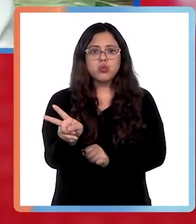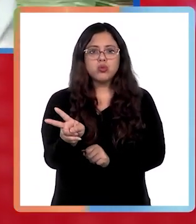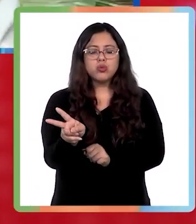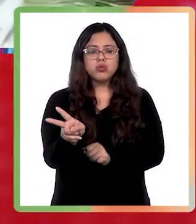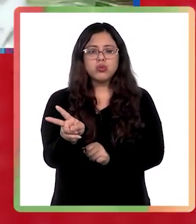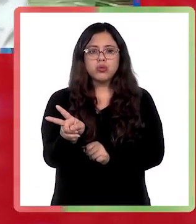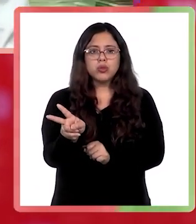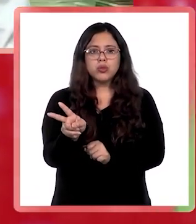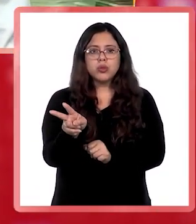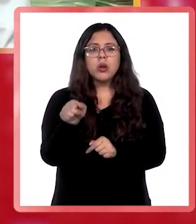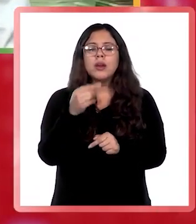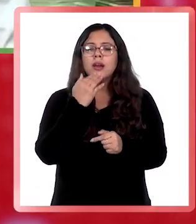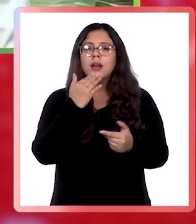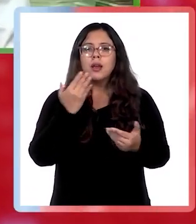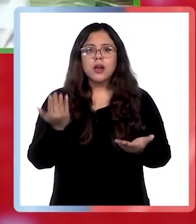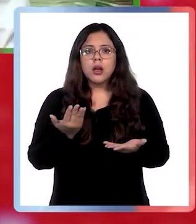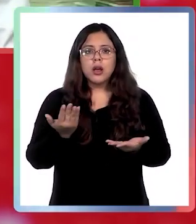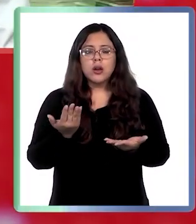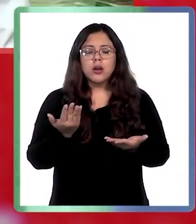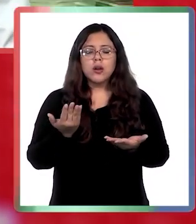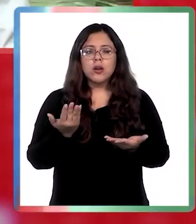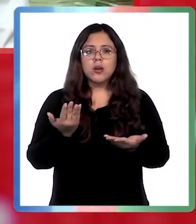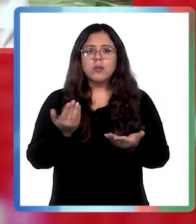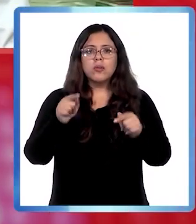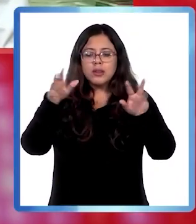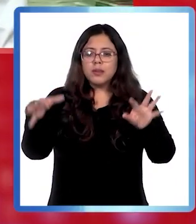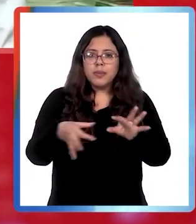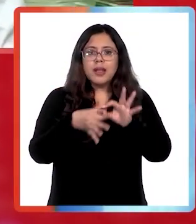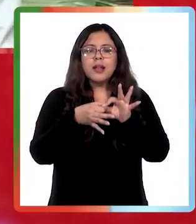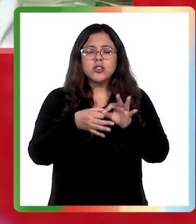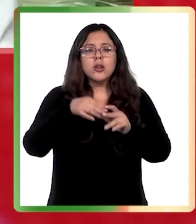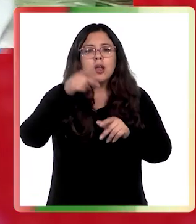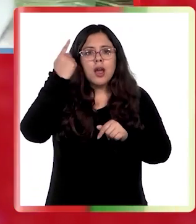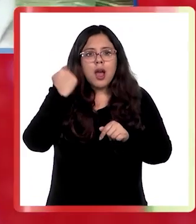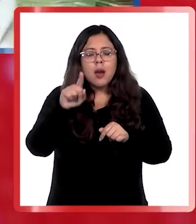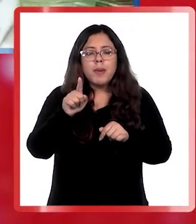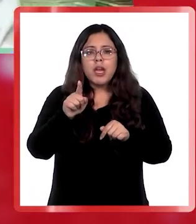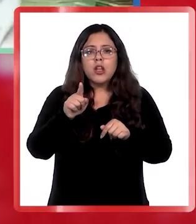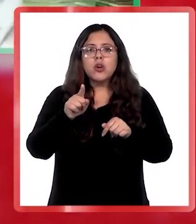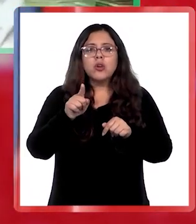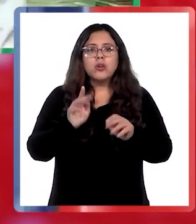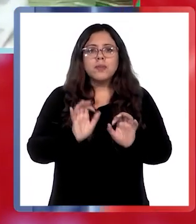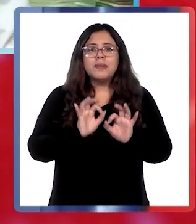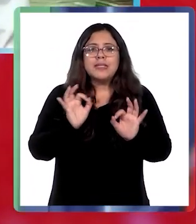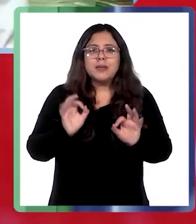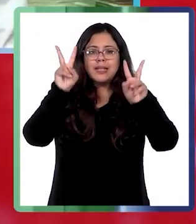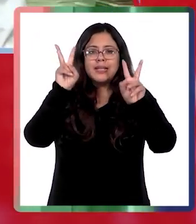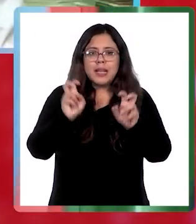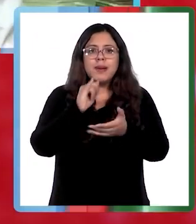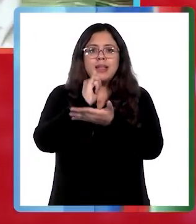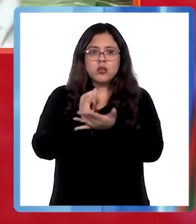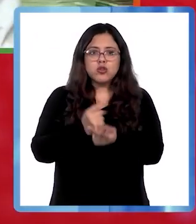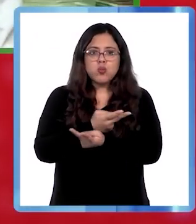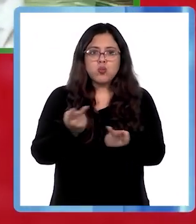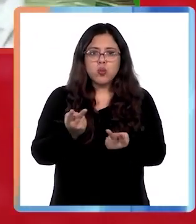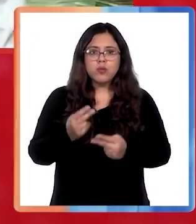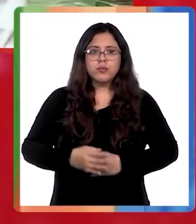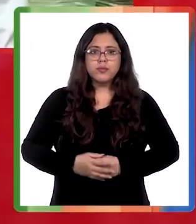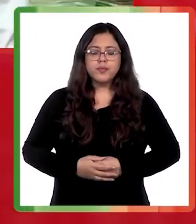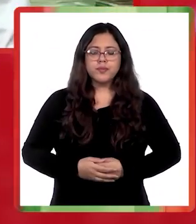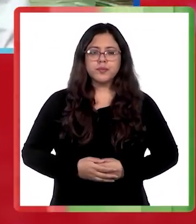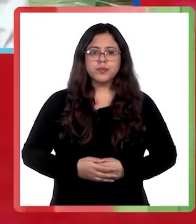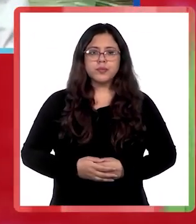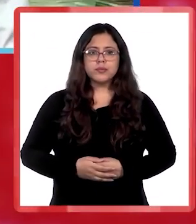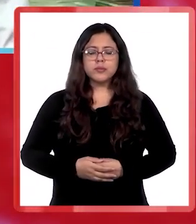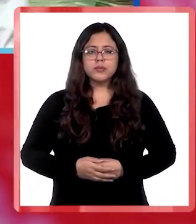y cómo ocurre esa relación, pero especialmente puntualmente en el sector público. Bueno, a